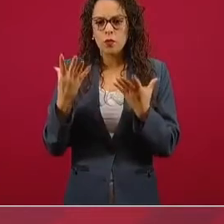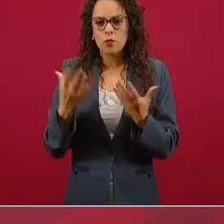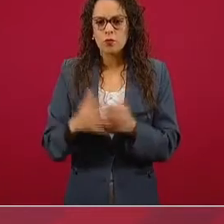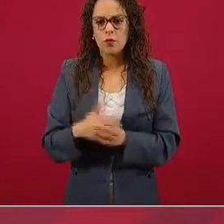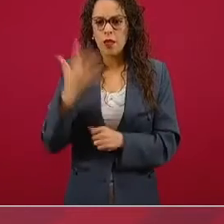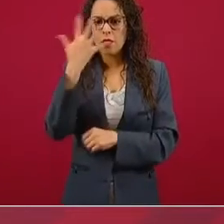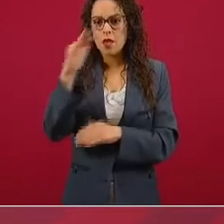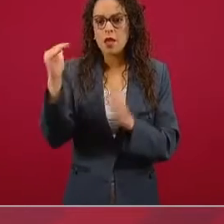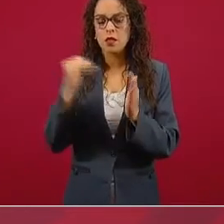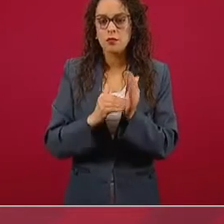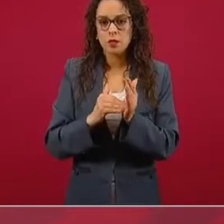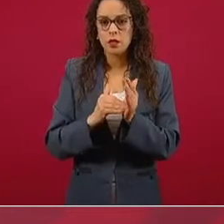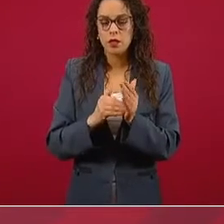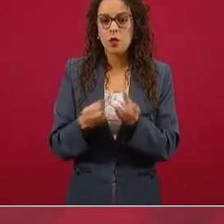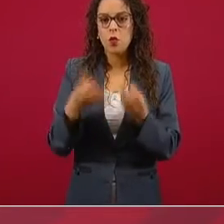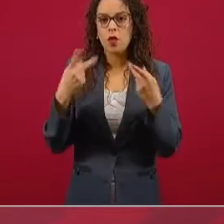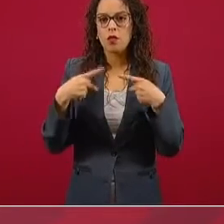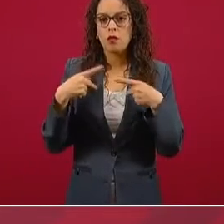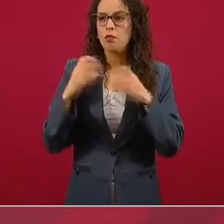y entraban 1,000